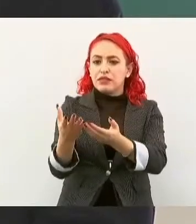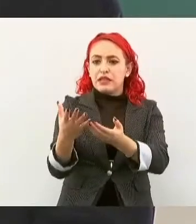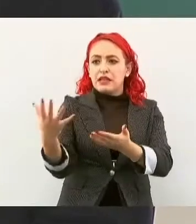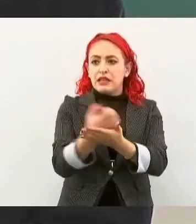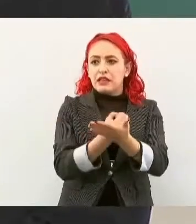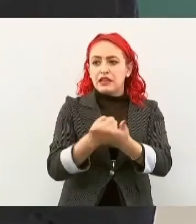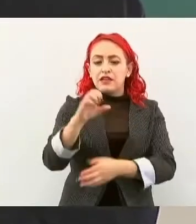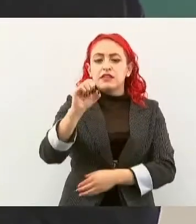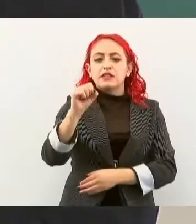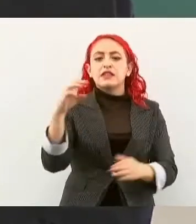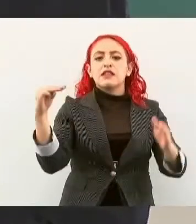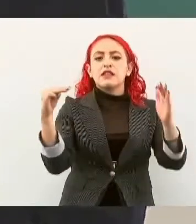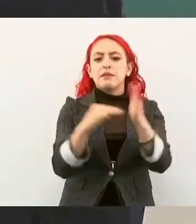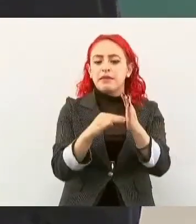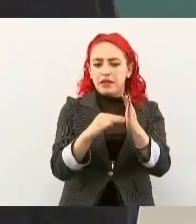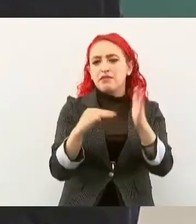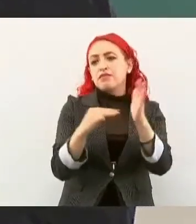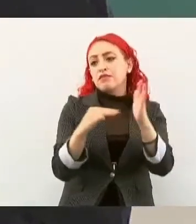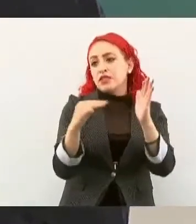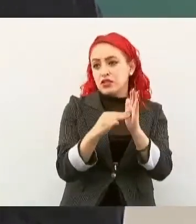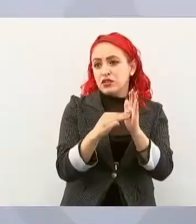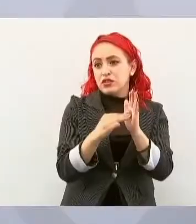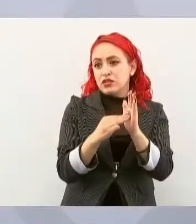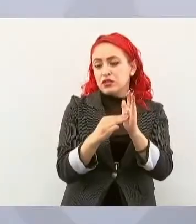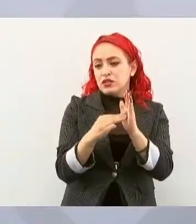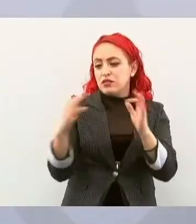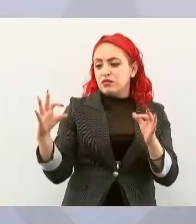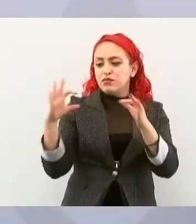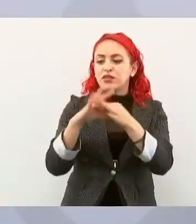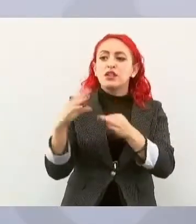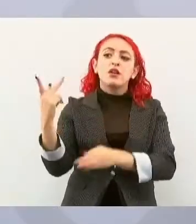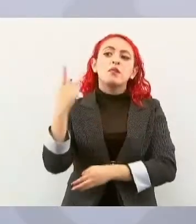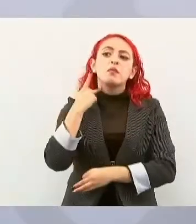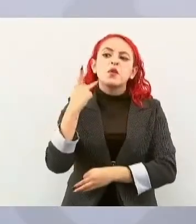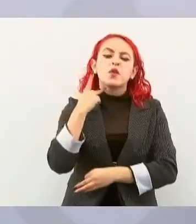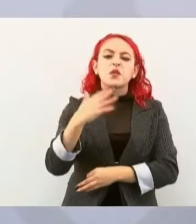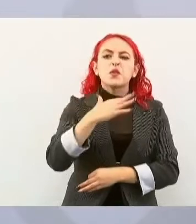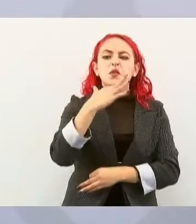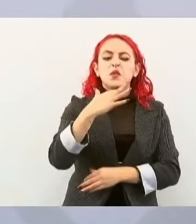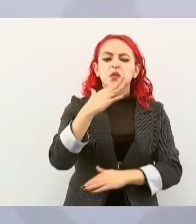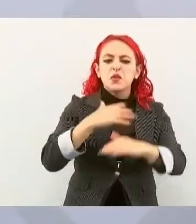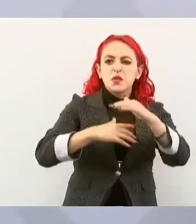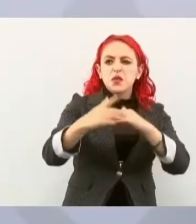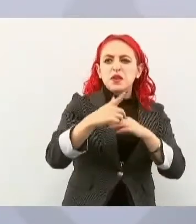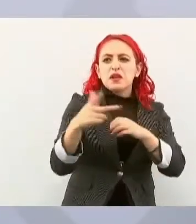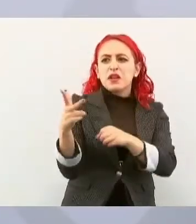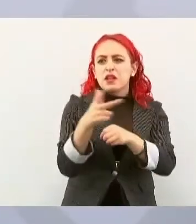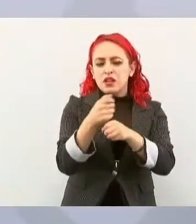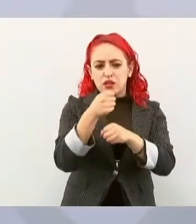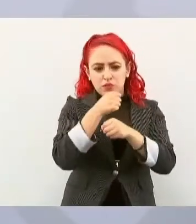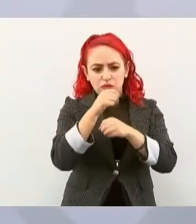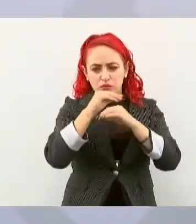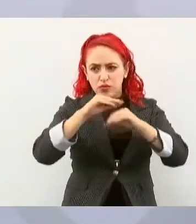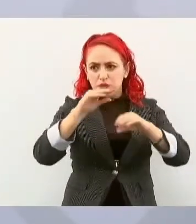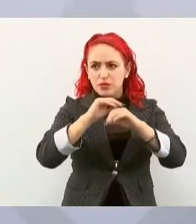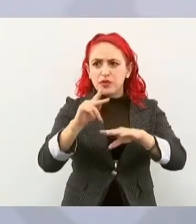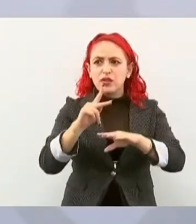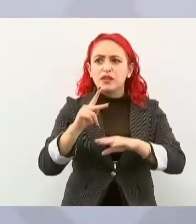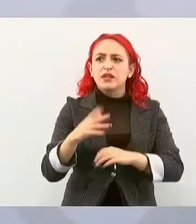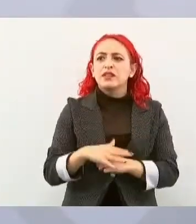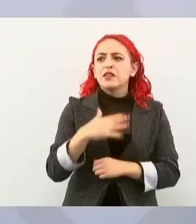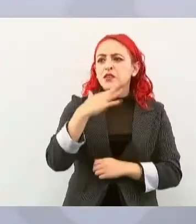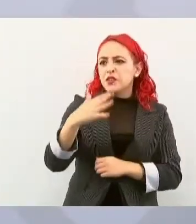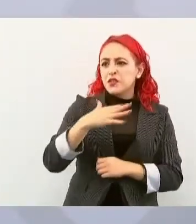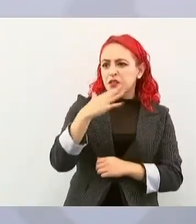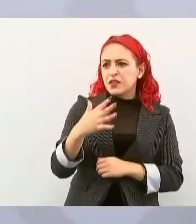pesos, vinculados a políticos corruptos, a medios de comunicación,